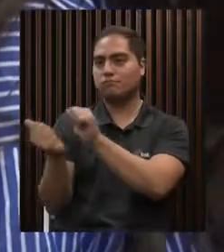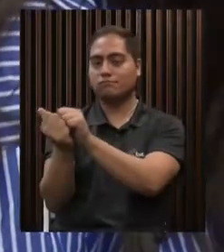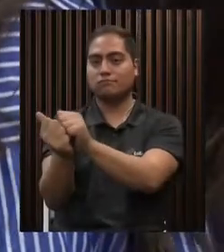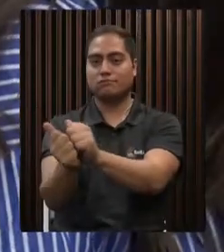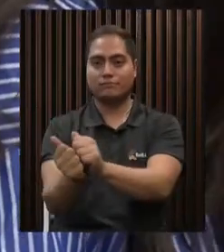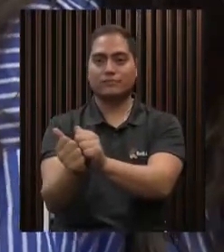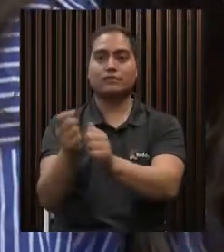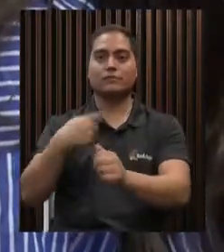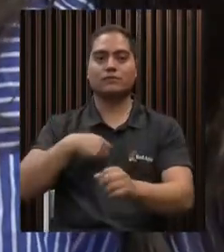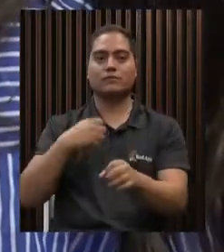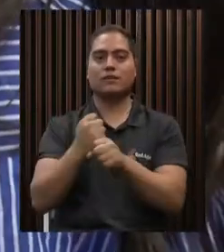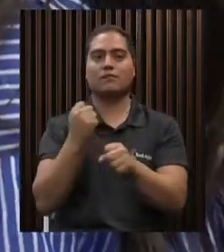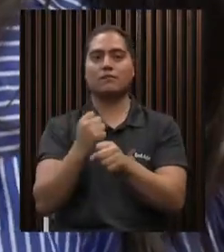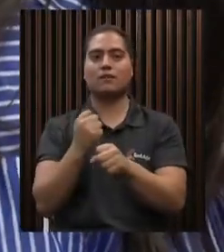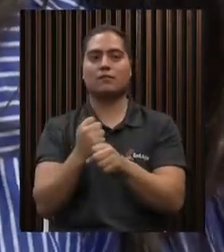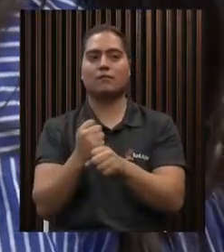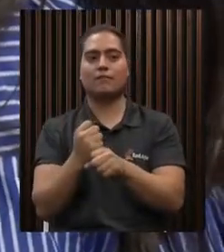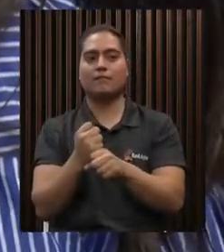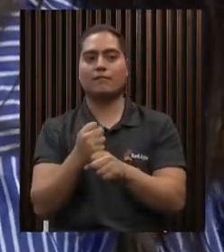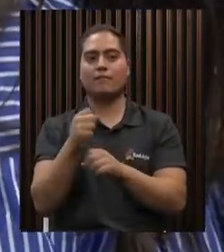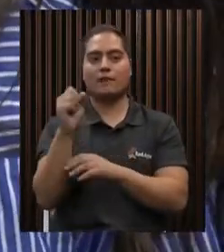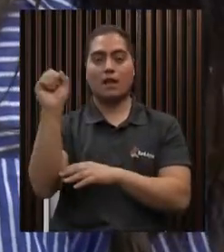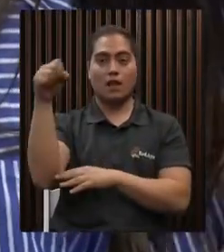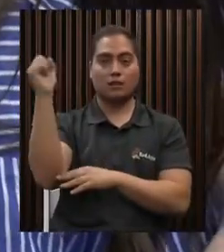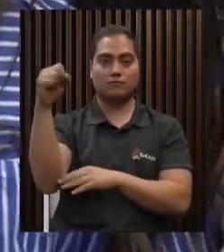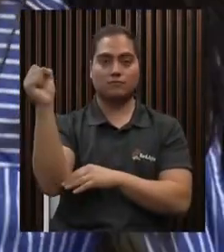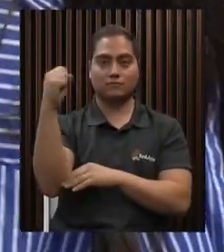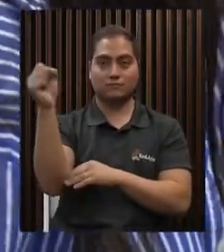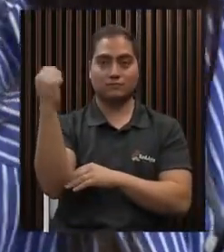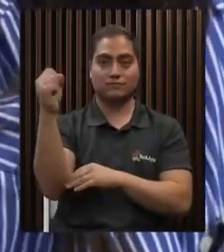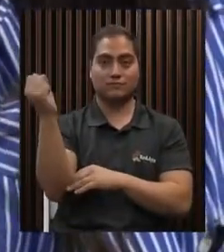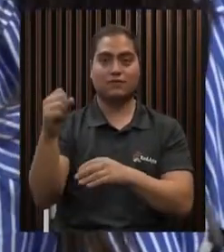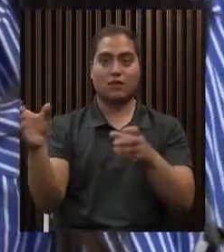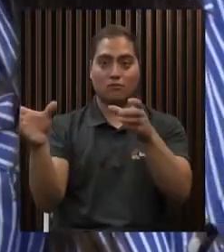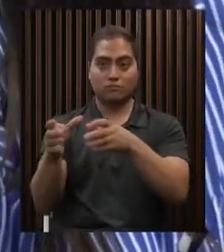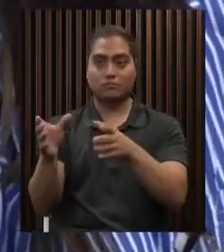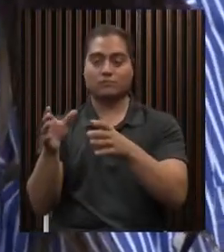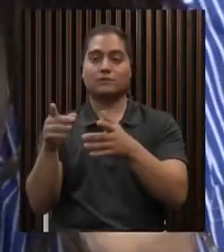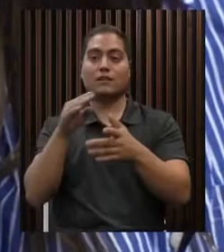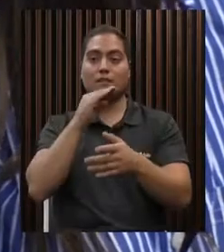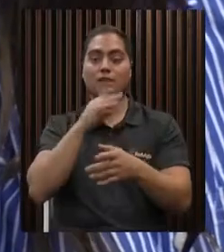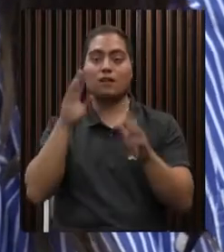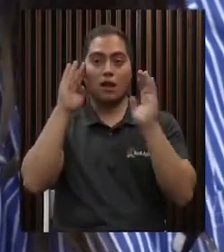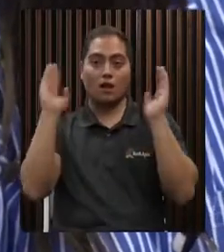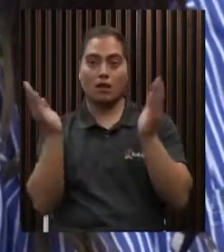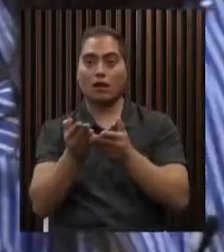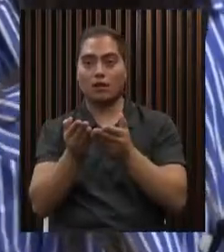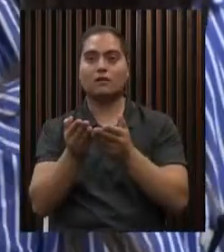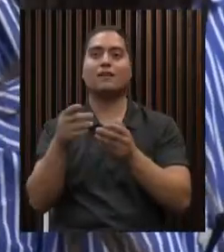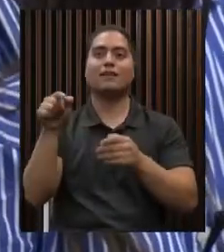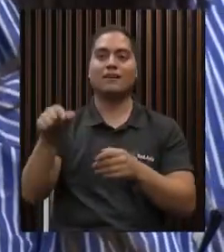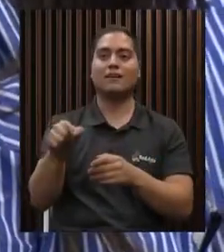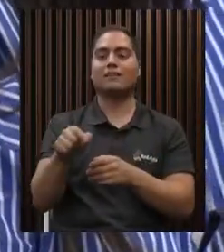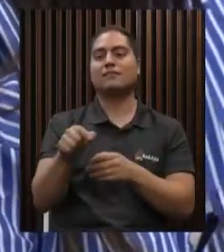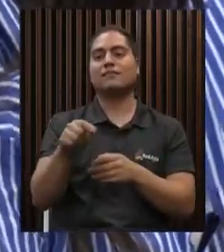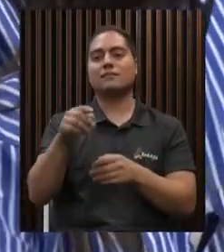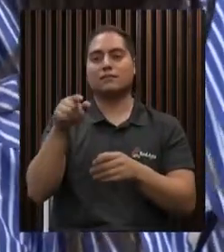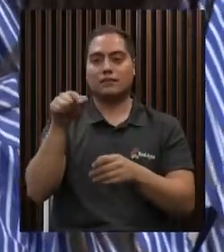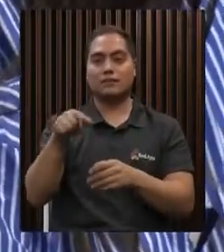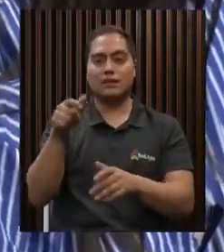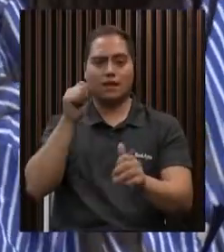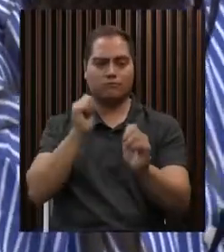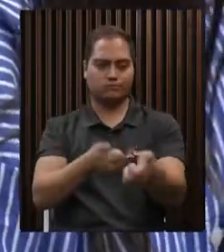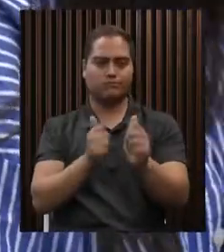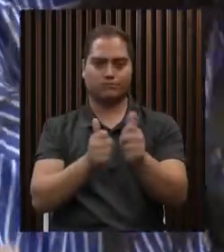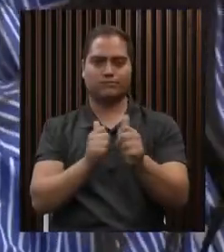trabajado mucho con la comunidad no oyente y nos interesa también cómo poder hoy día incluirlos también dentro de la creación. Ese es un poco el desafío actual, poder